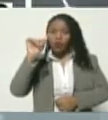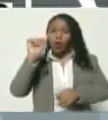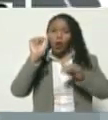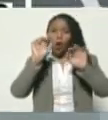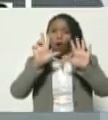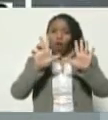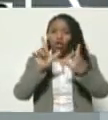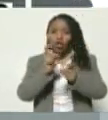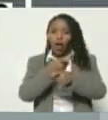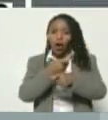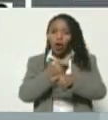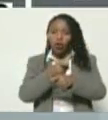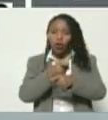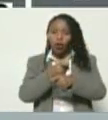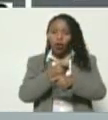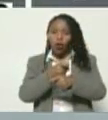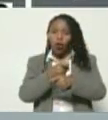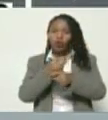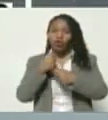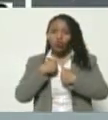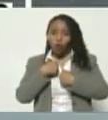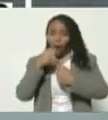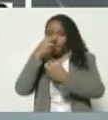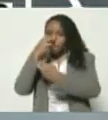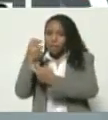8 de agosto, los invito